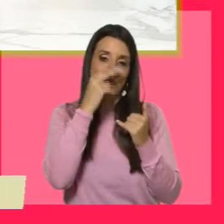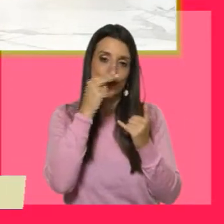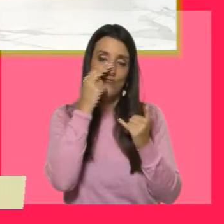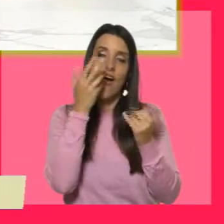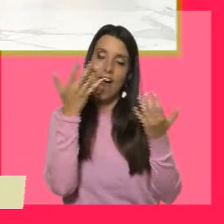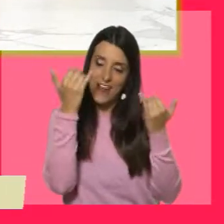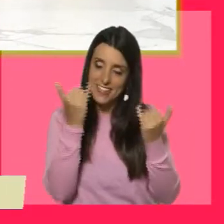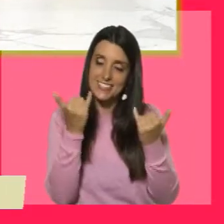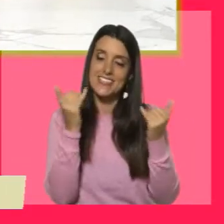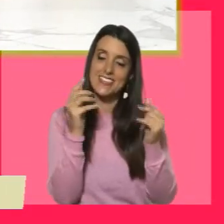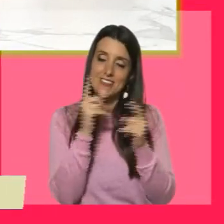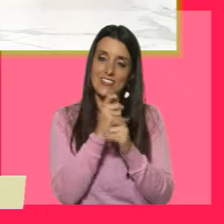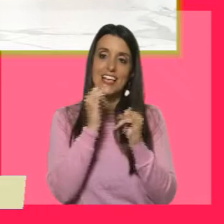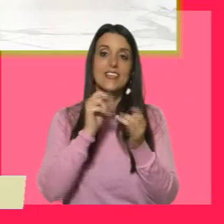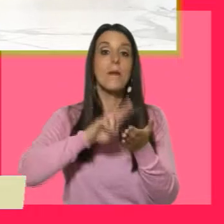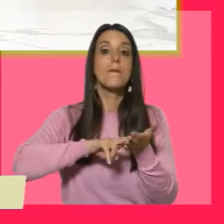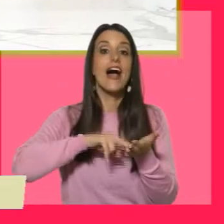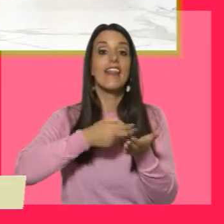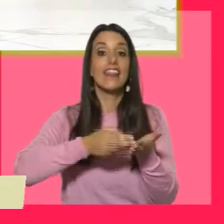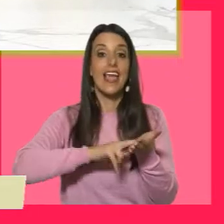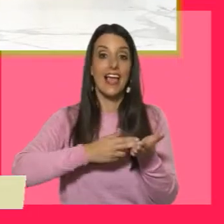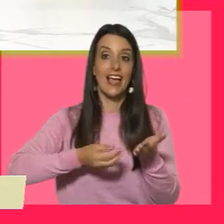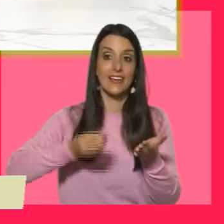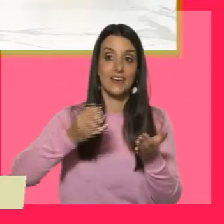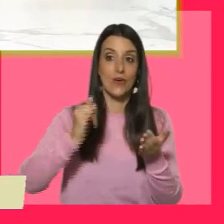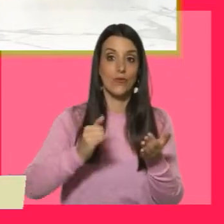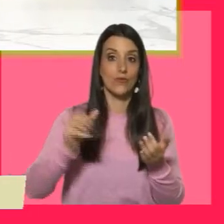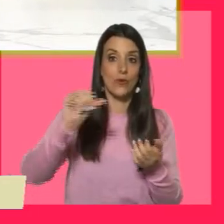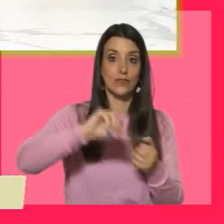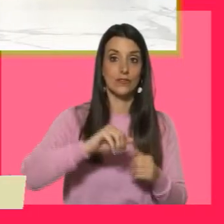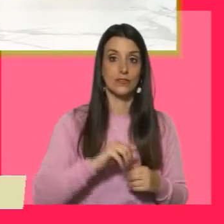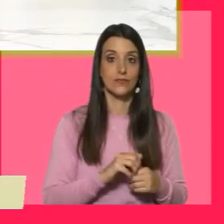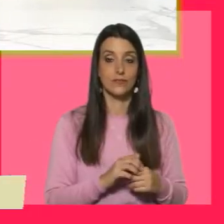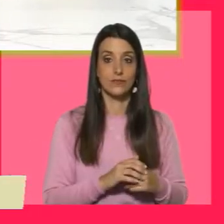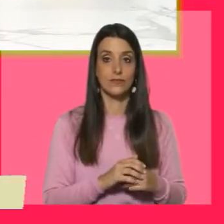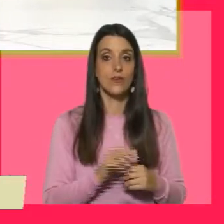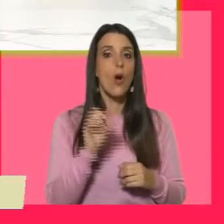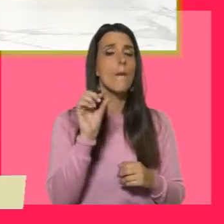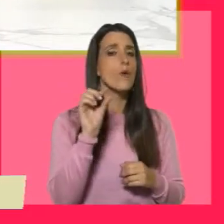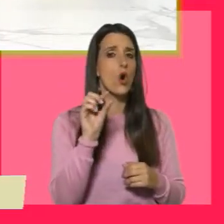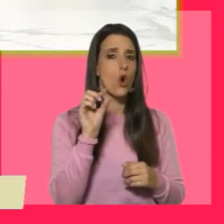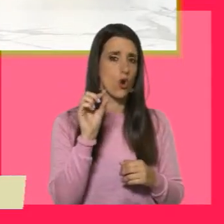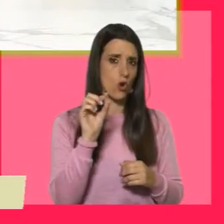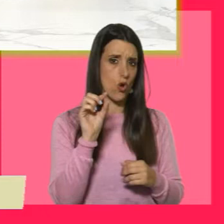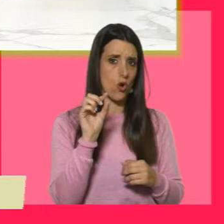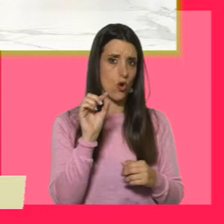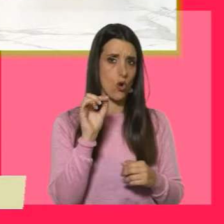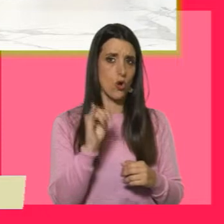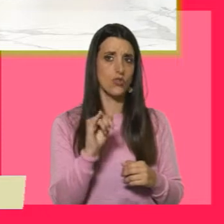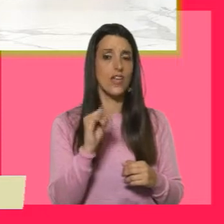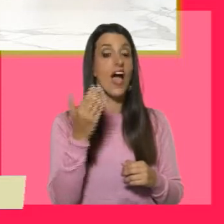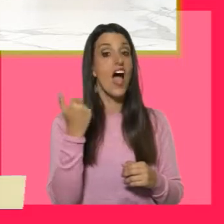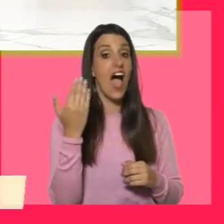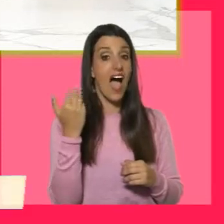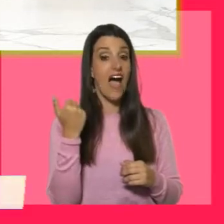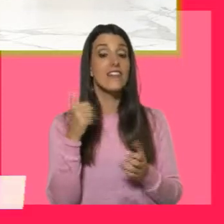Es cuando es se incorporable la manteca. Fácil. Mira, ahí va la manteca. Poquita manteca también. Hemos trabajado otras